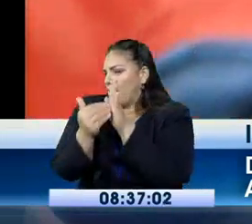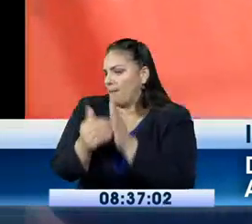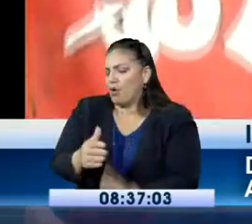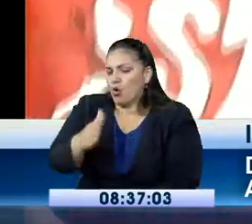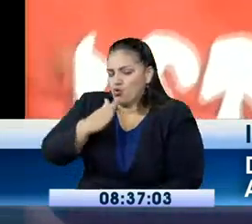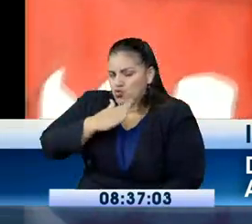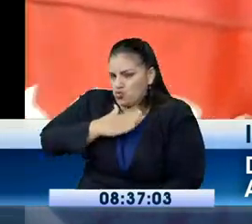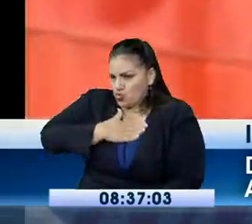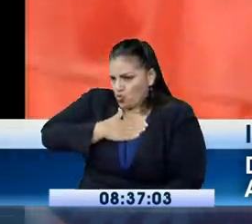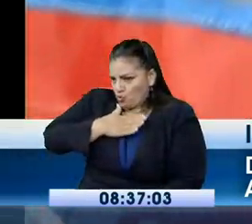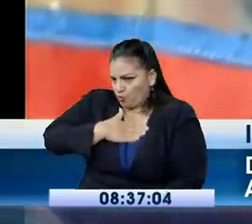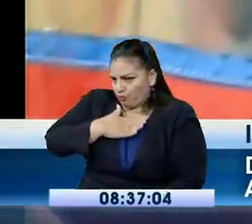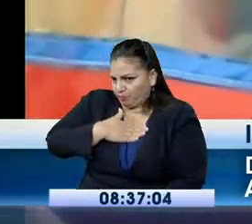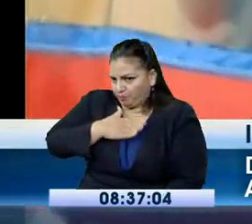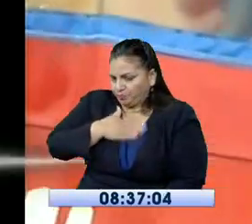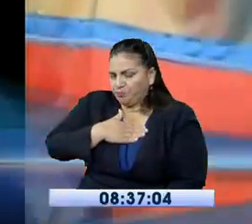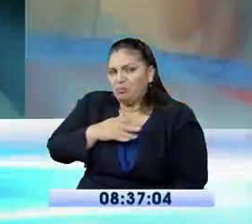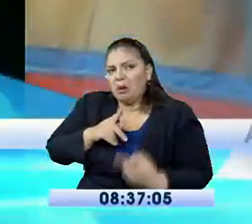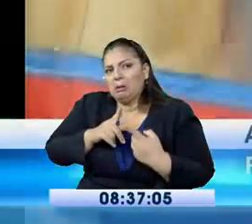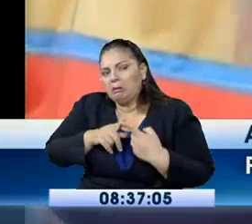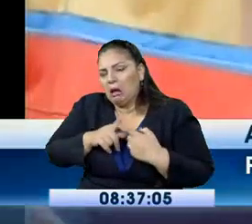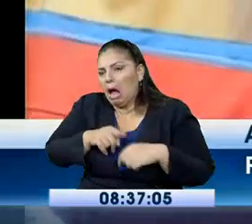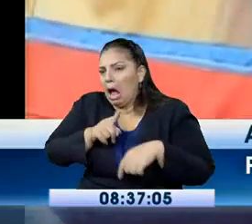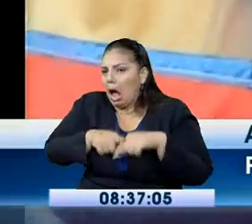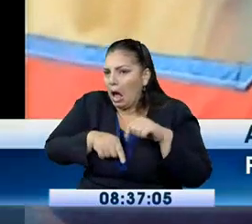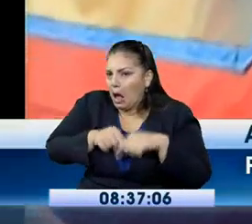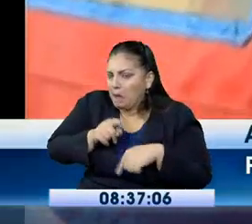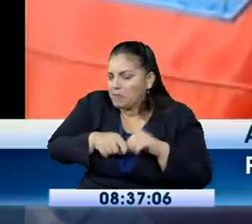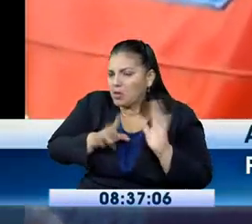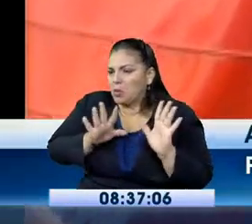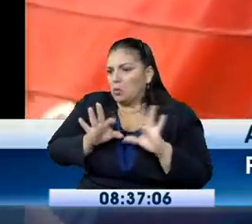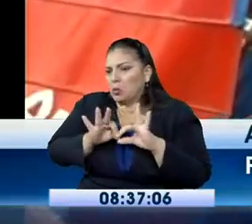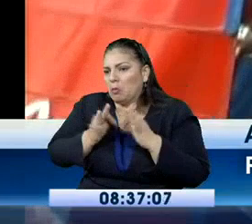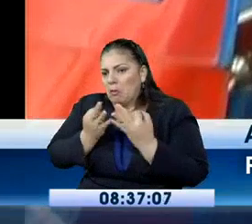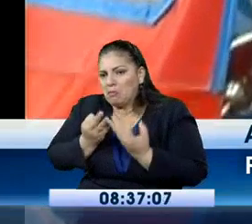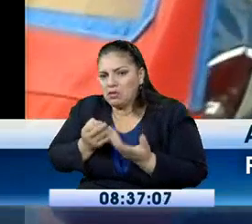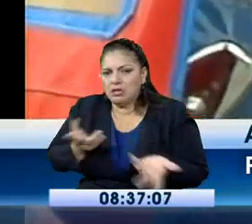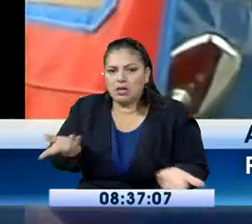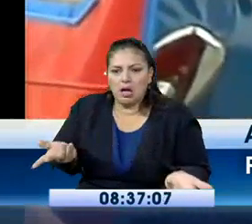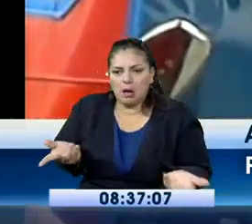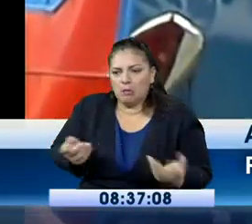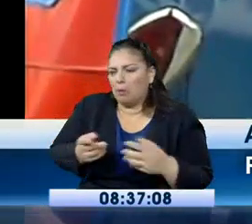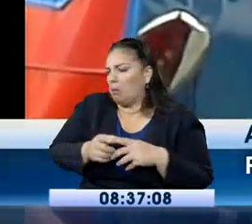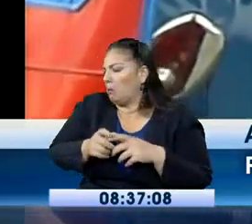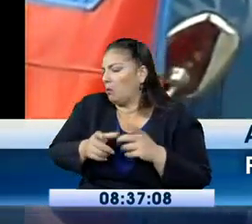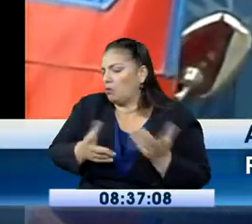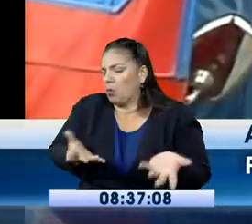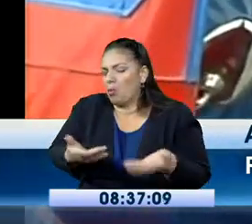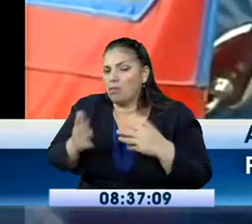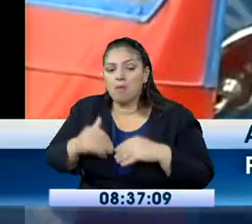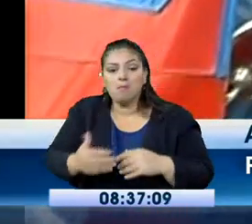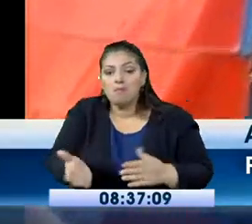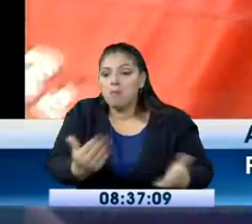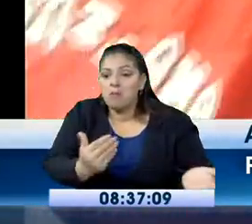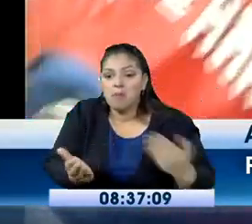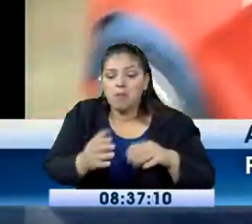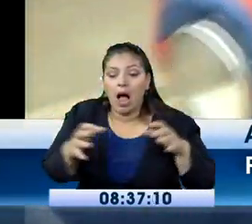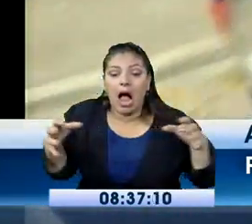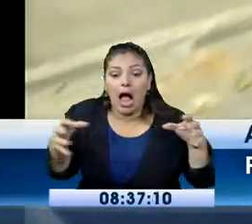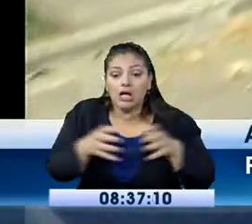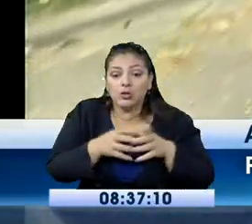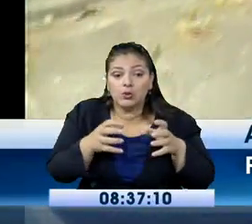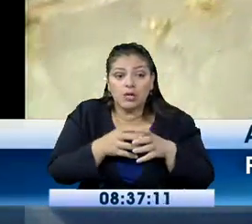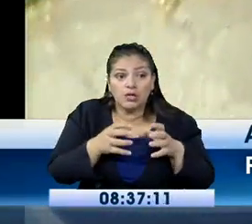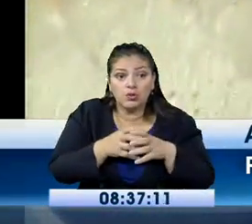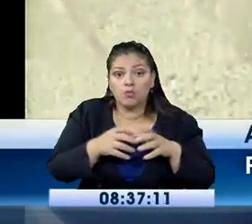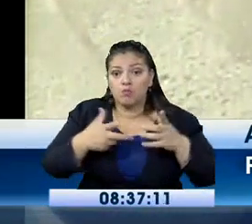compañía de transporte para tricimotos, ¿puedo? No, ya no se puede, dado que después del censo que se hizo el año pasado,